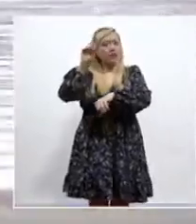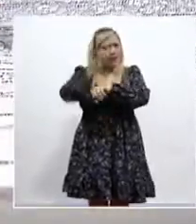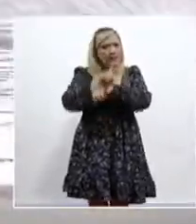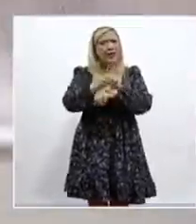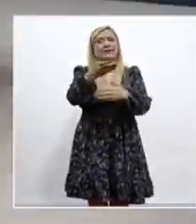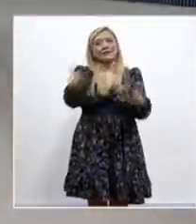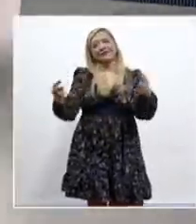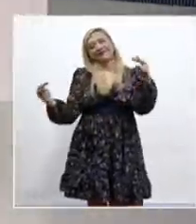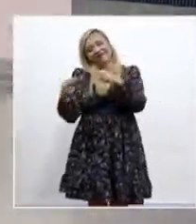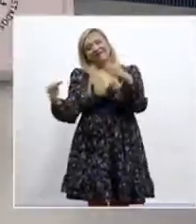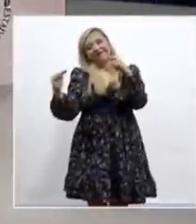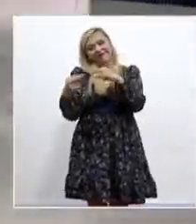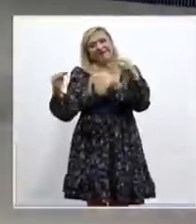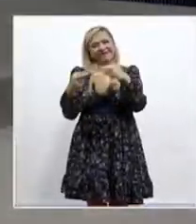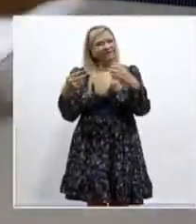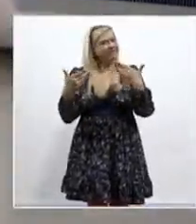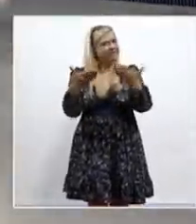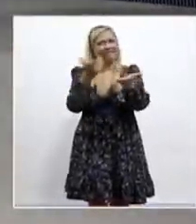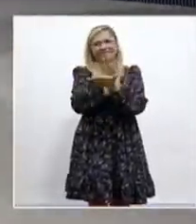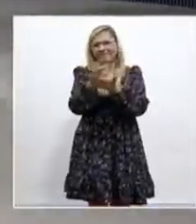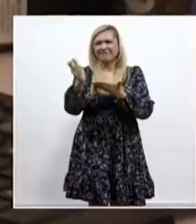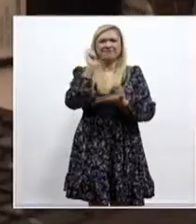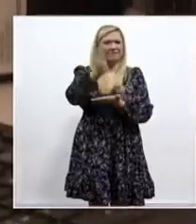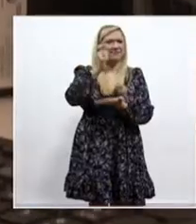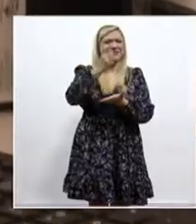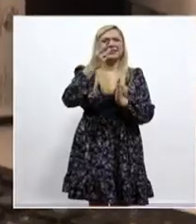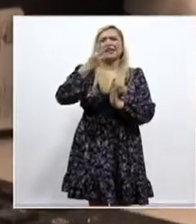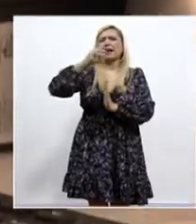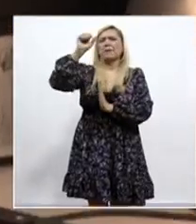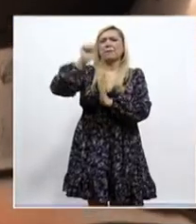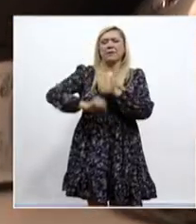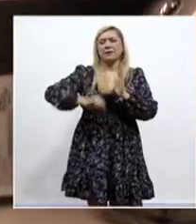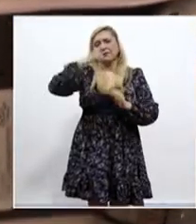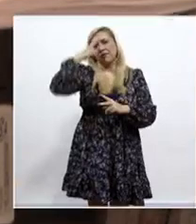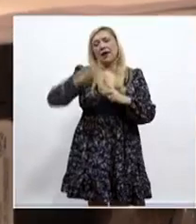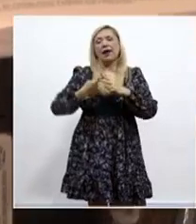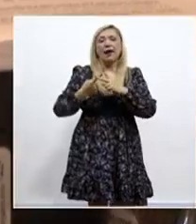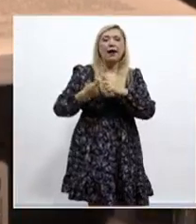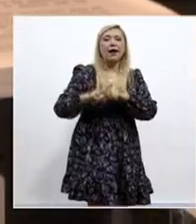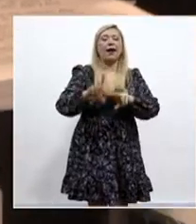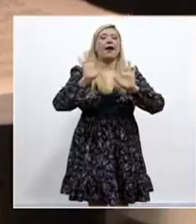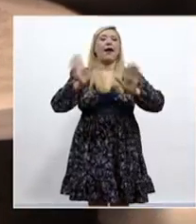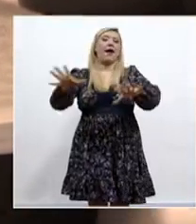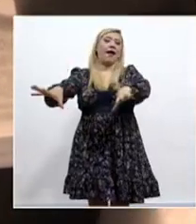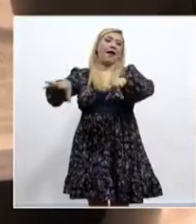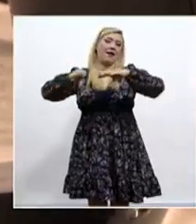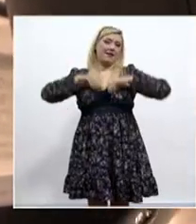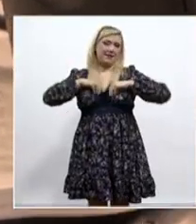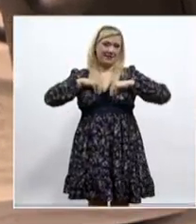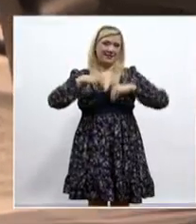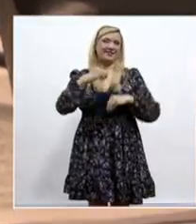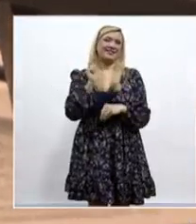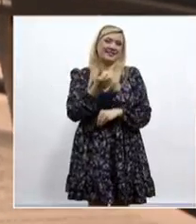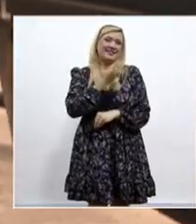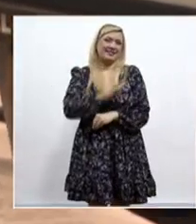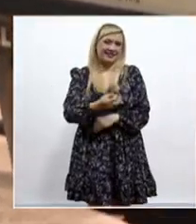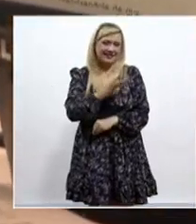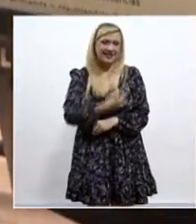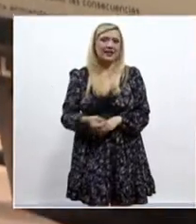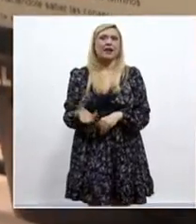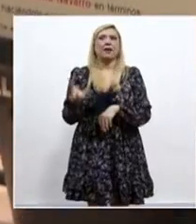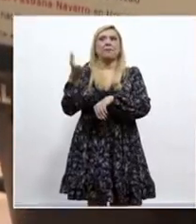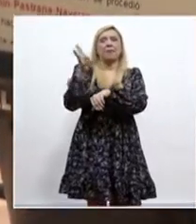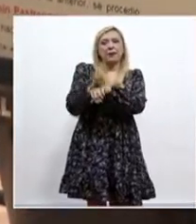naturaleza jurídica no equivalente al Archivo General de la Nación y las que preveían un registro estatal de archivos, lo que duplicaba funciones